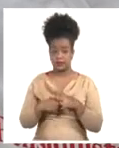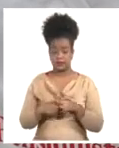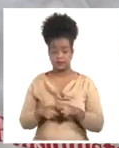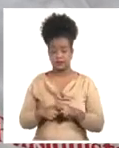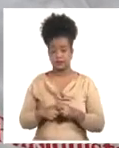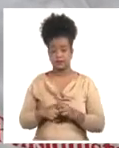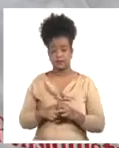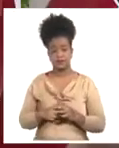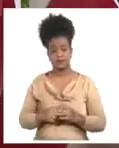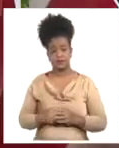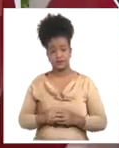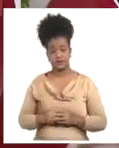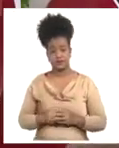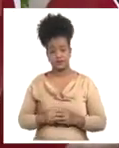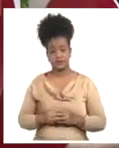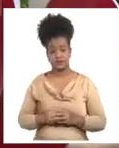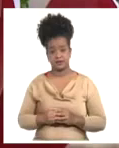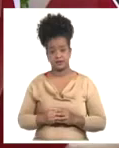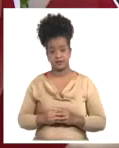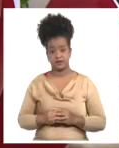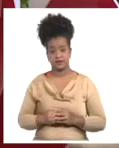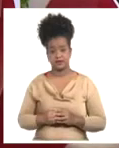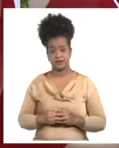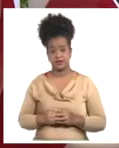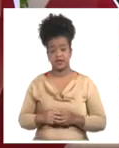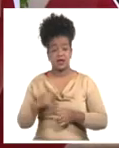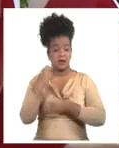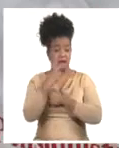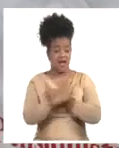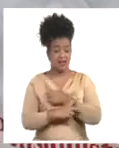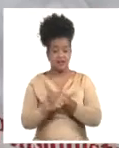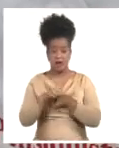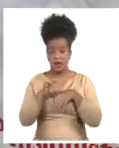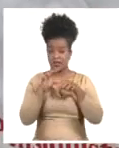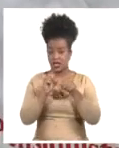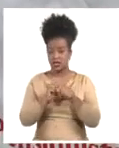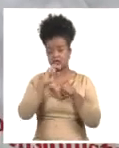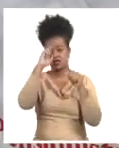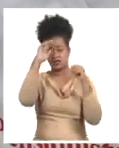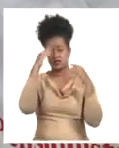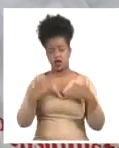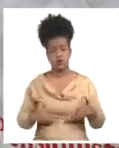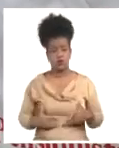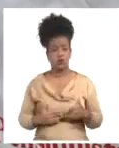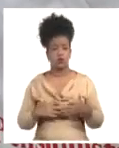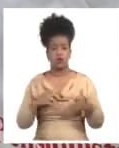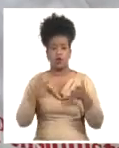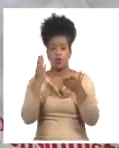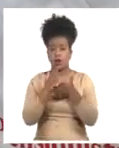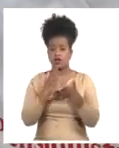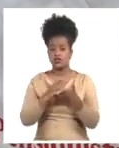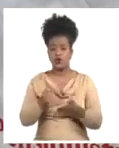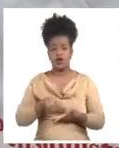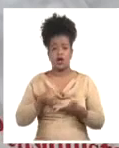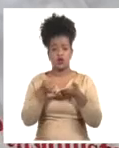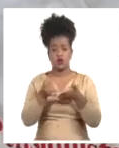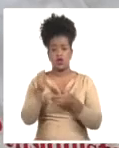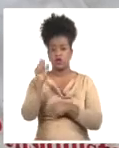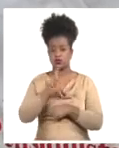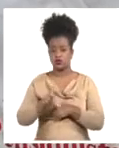En los países capitalistas, la salud, la educación, la asistencia social, todo